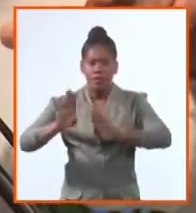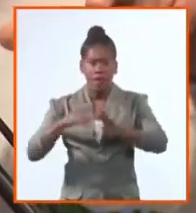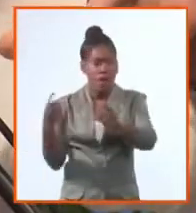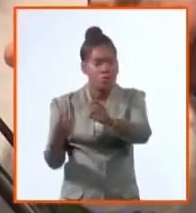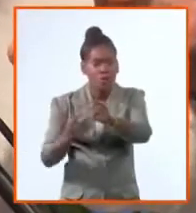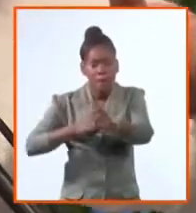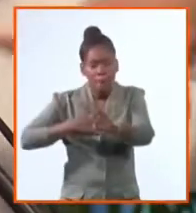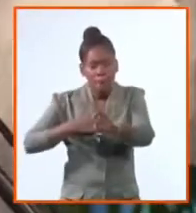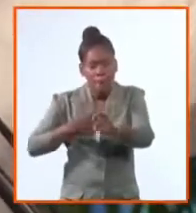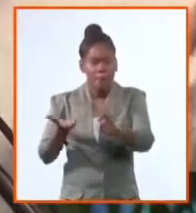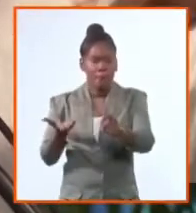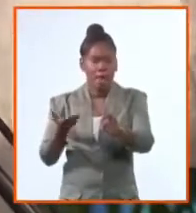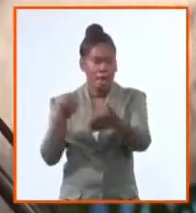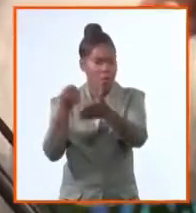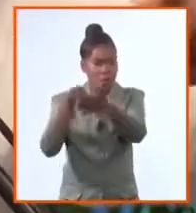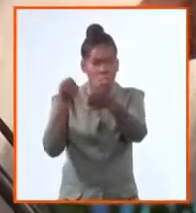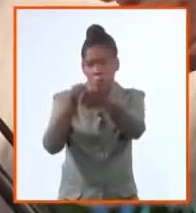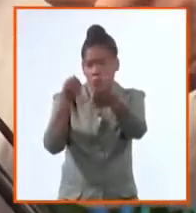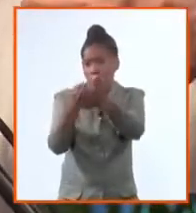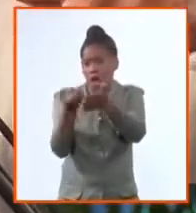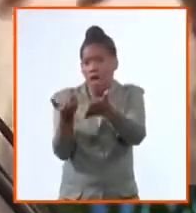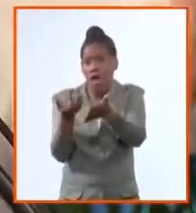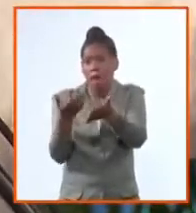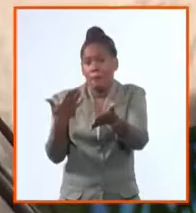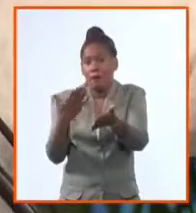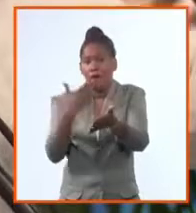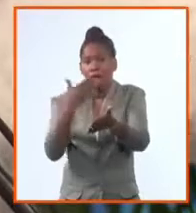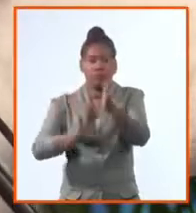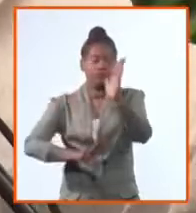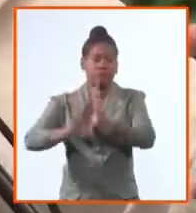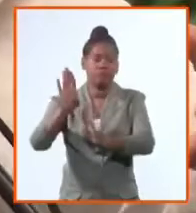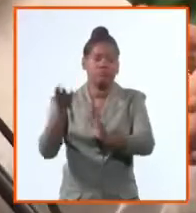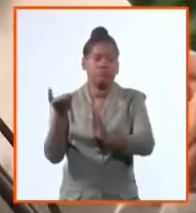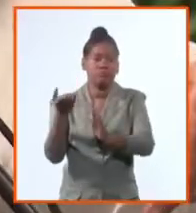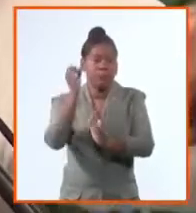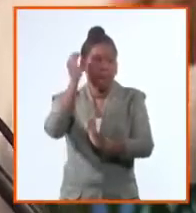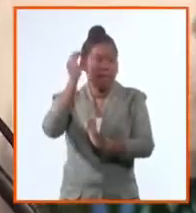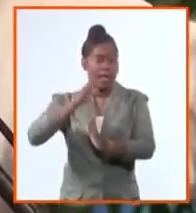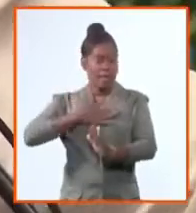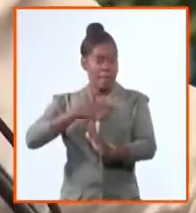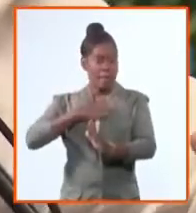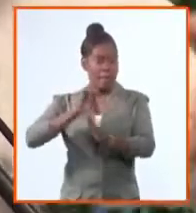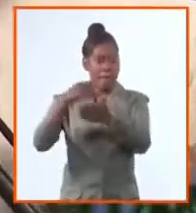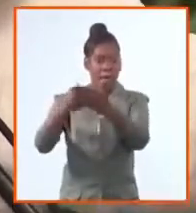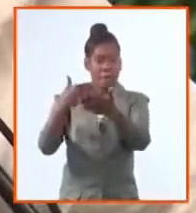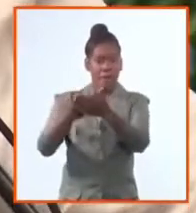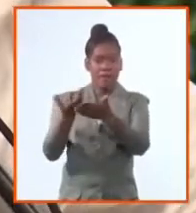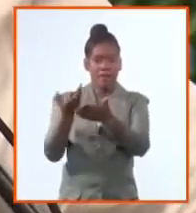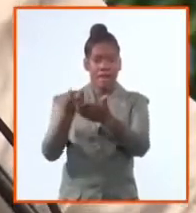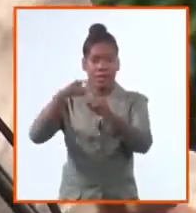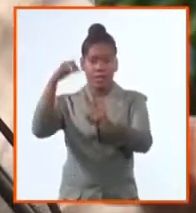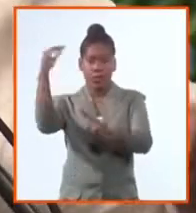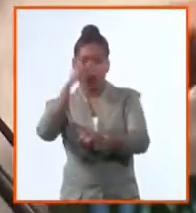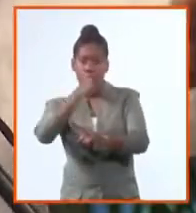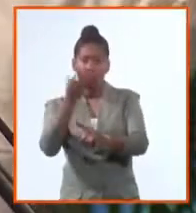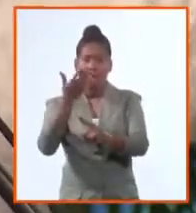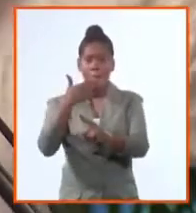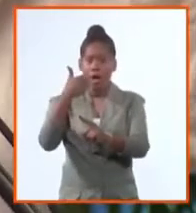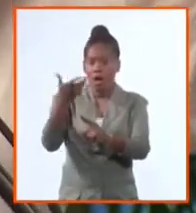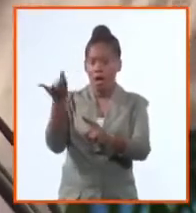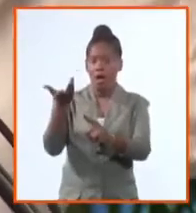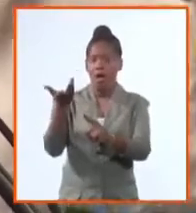la aparición o la dinámica de aparición de pequeñas y medianas empresas tecnológicas y